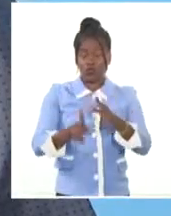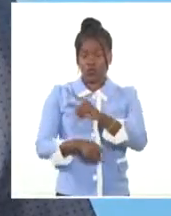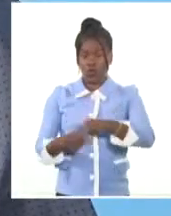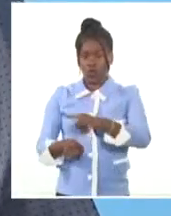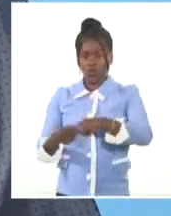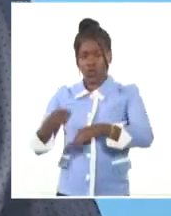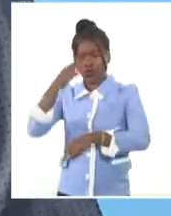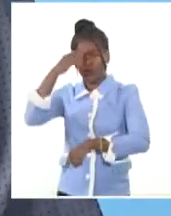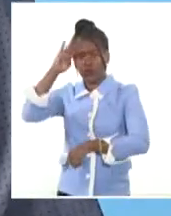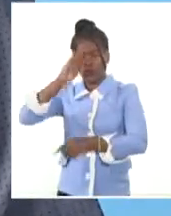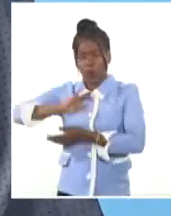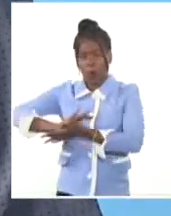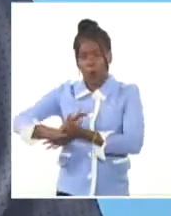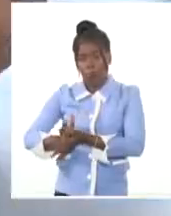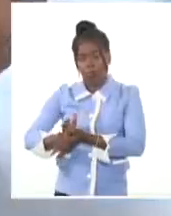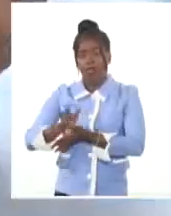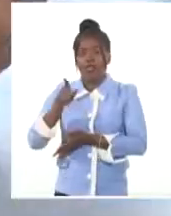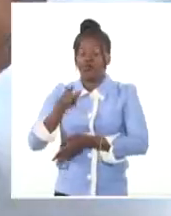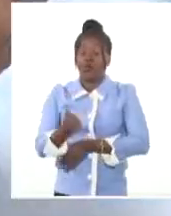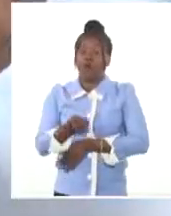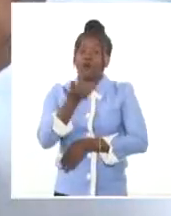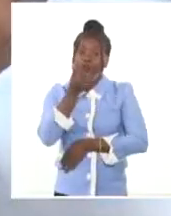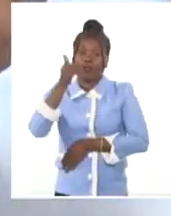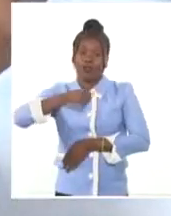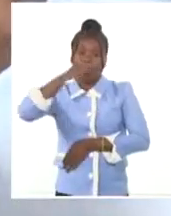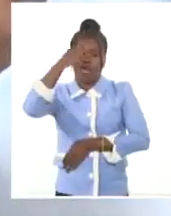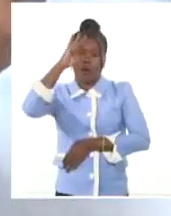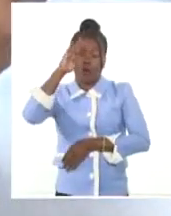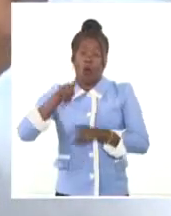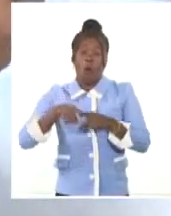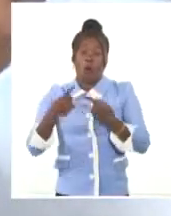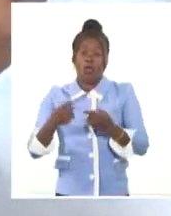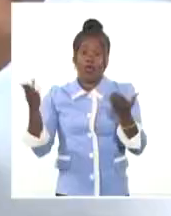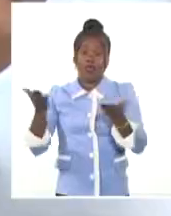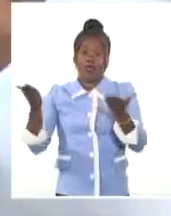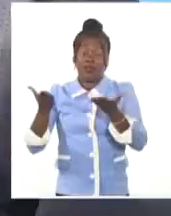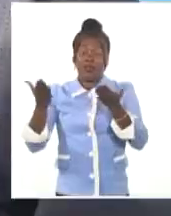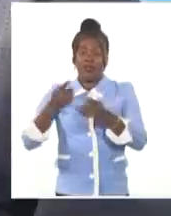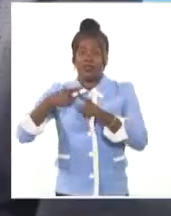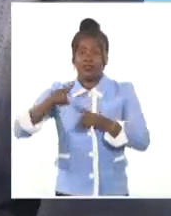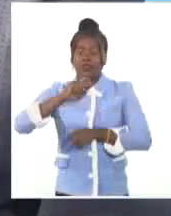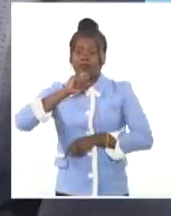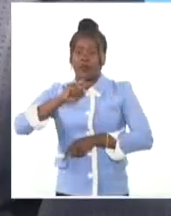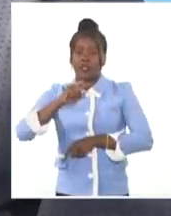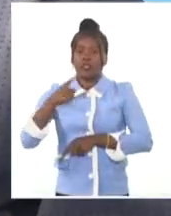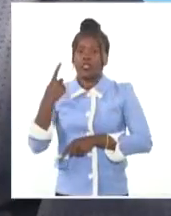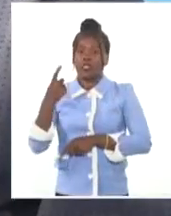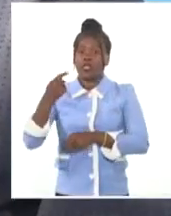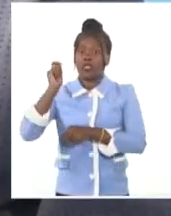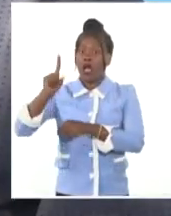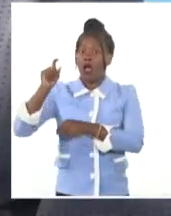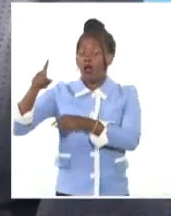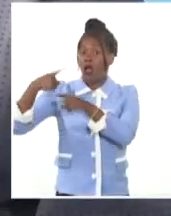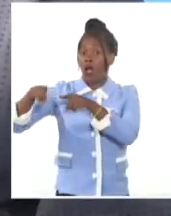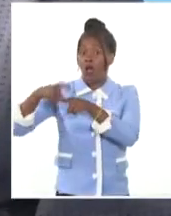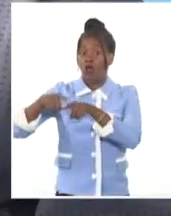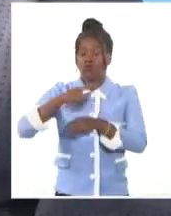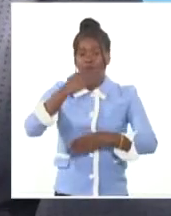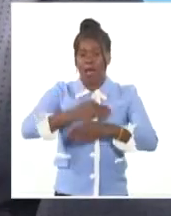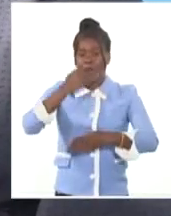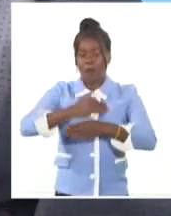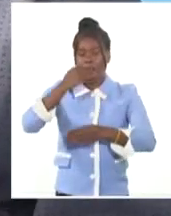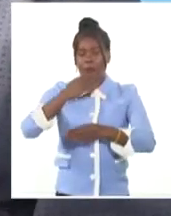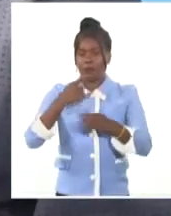a importantes golpes financieros para estrangular a la revolución cubana. Esteban Lazo dijo